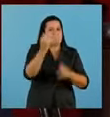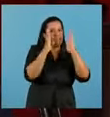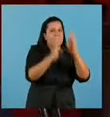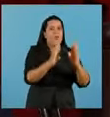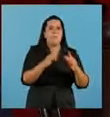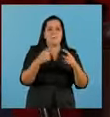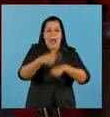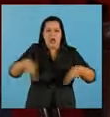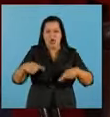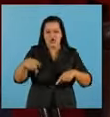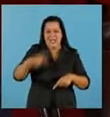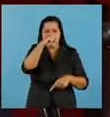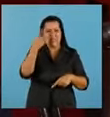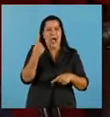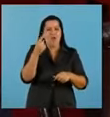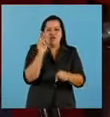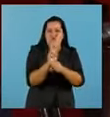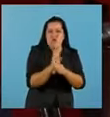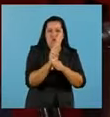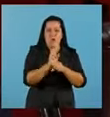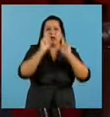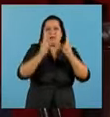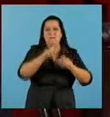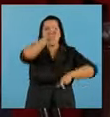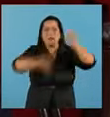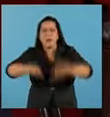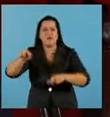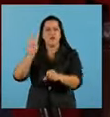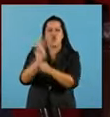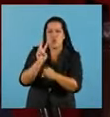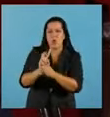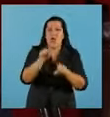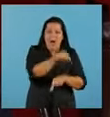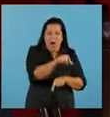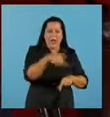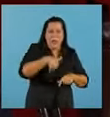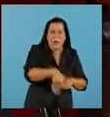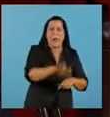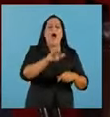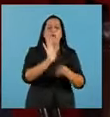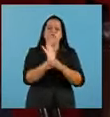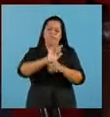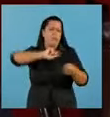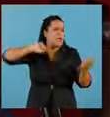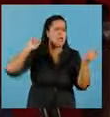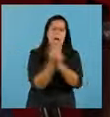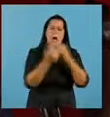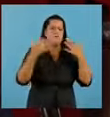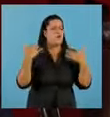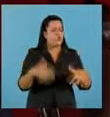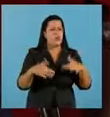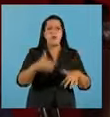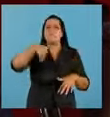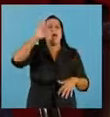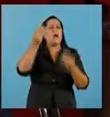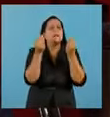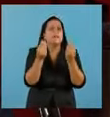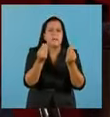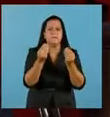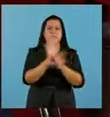intereses patrimoniales del Estado y de todos los argentinos. También allí vamos a impulsar una profunda transformación que estará basada en